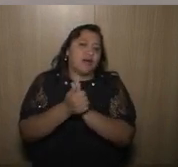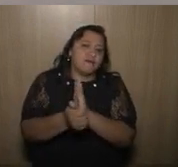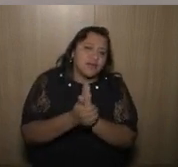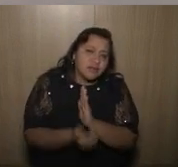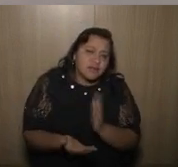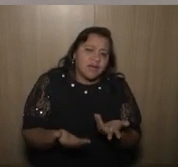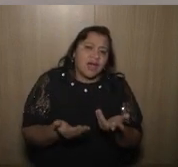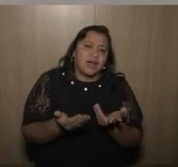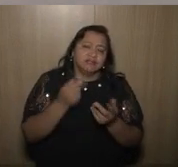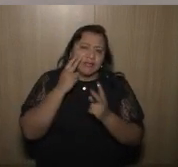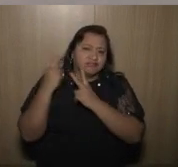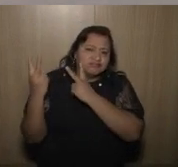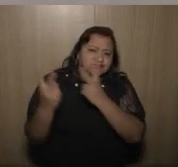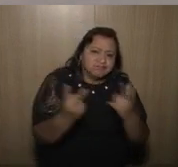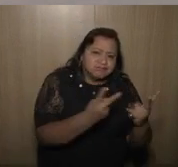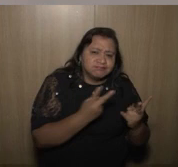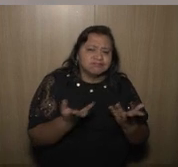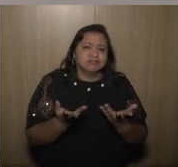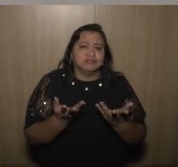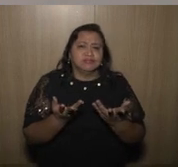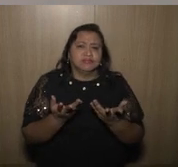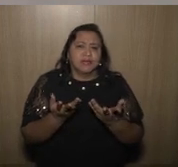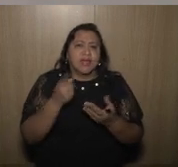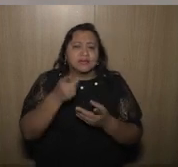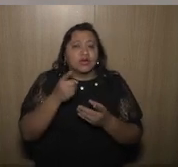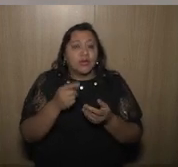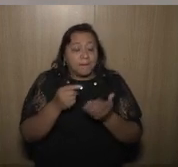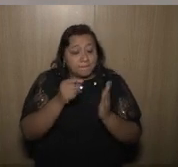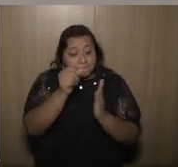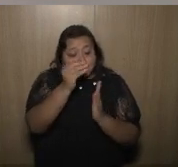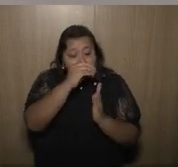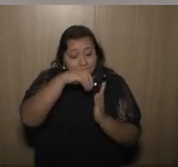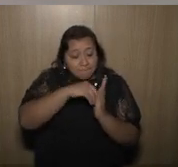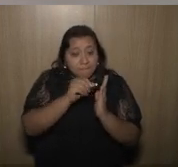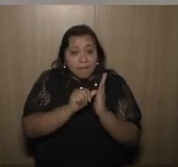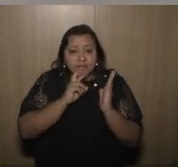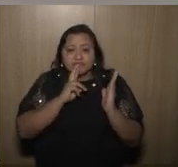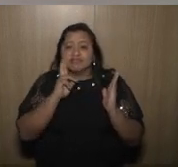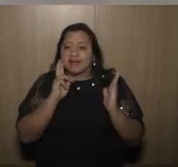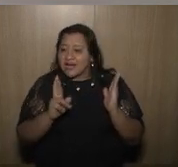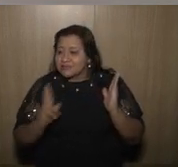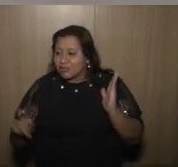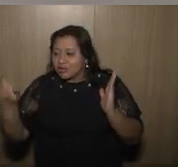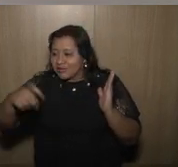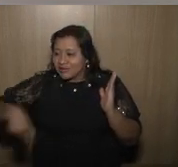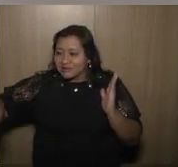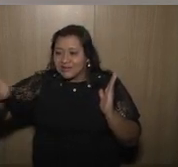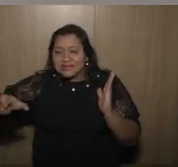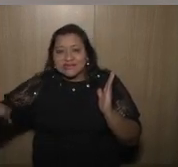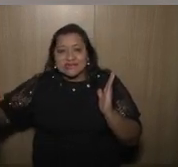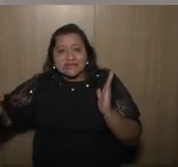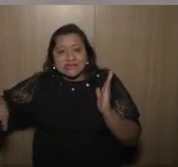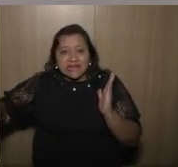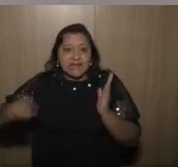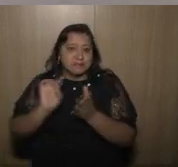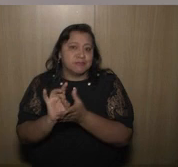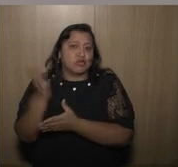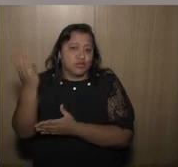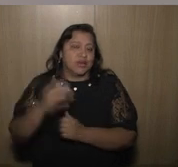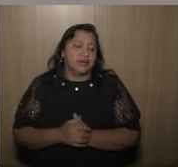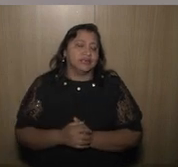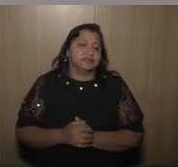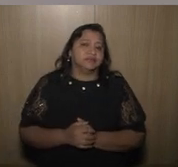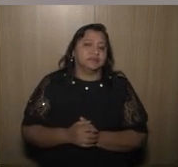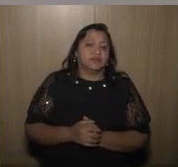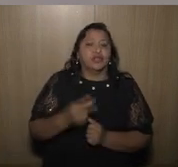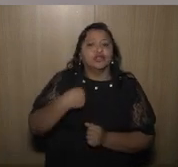de percepción, de modo que garantiza que la plataforma realmente responde a las necesidades de los usuarios. Desde Función Pública no